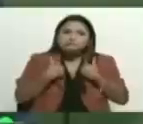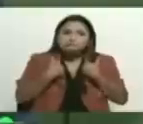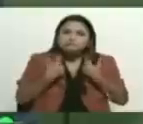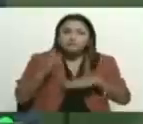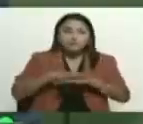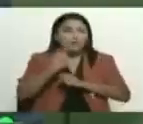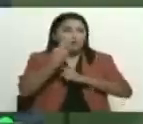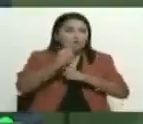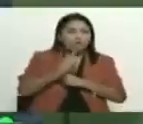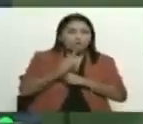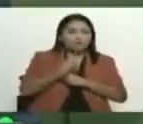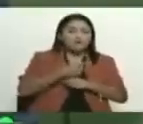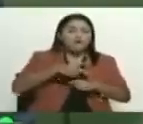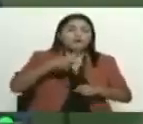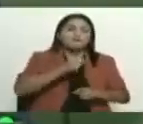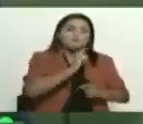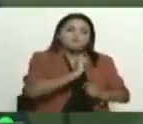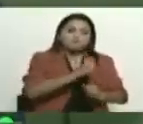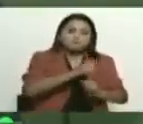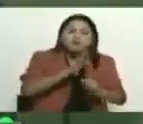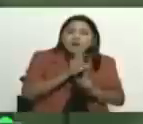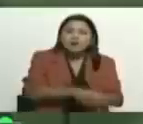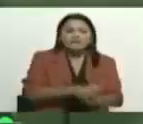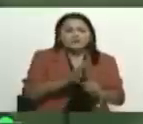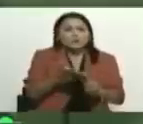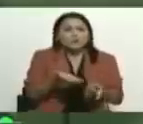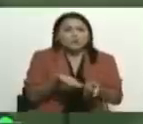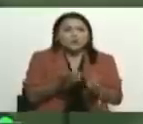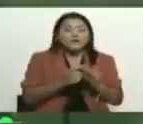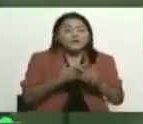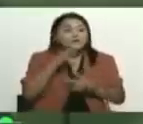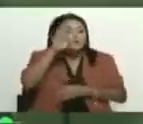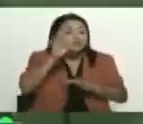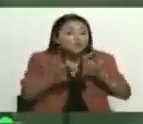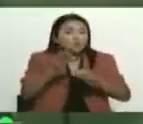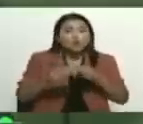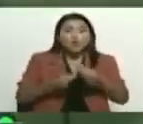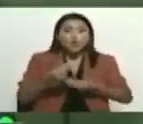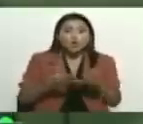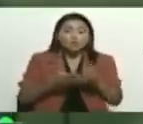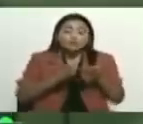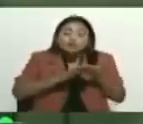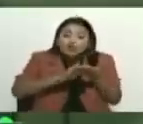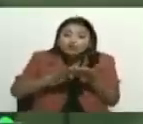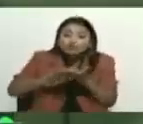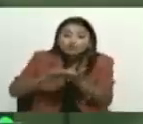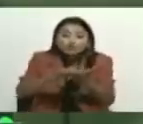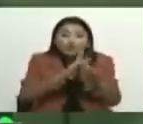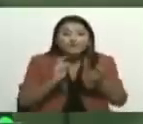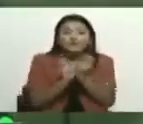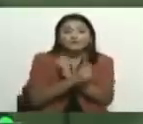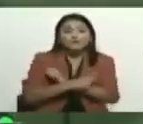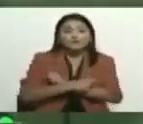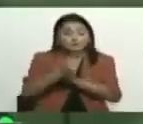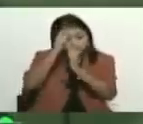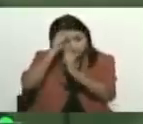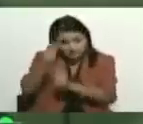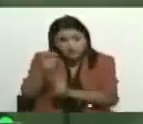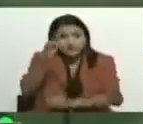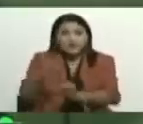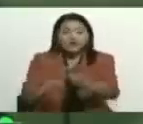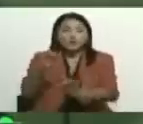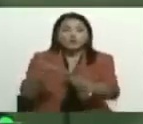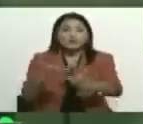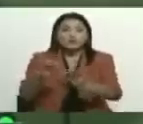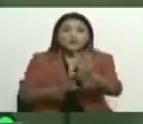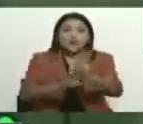colonización y la esclavitud. Solo es posible un futuro justo si se alcanzan reparaciones para el reconocimiento, la justicia y